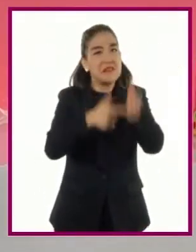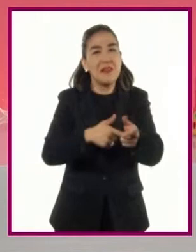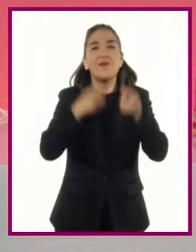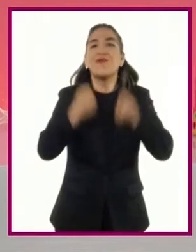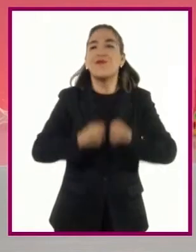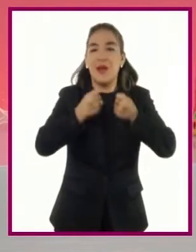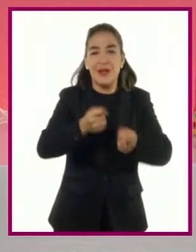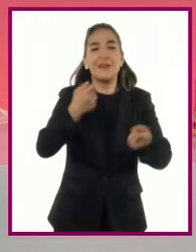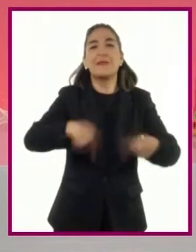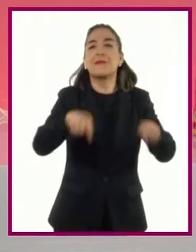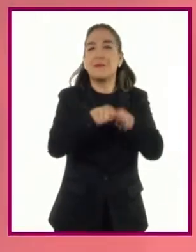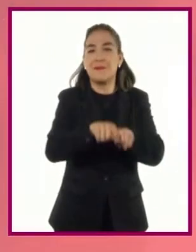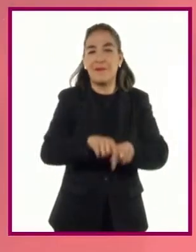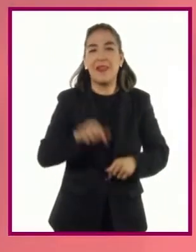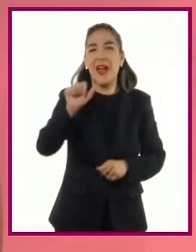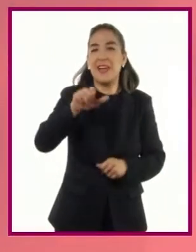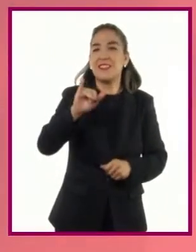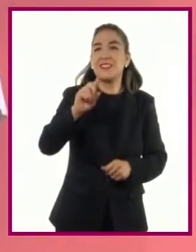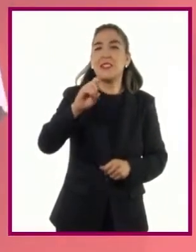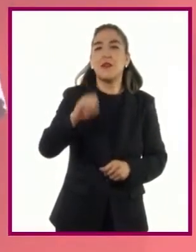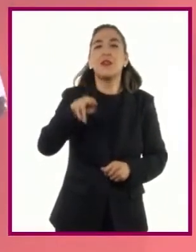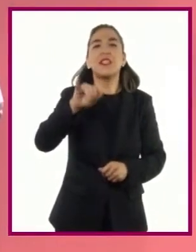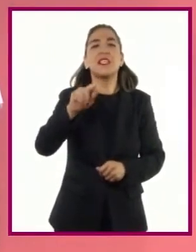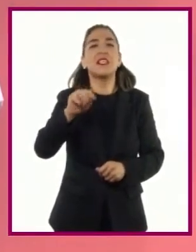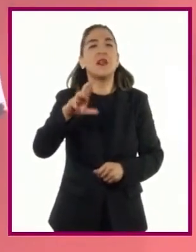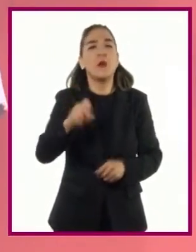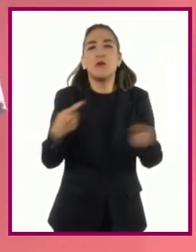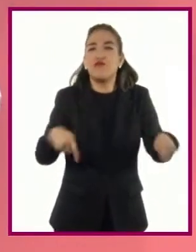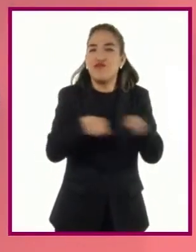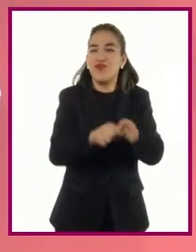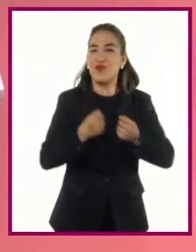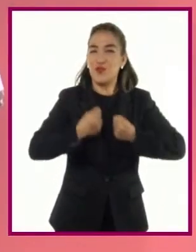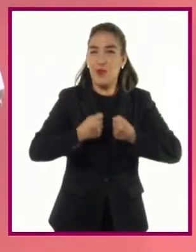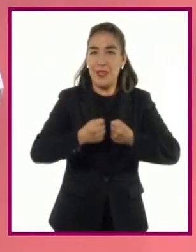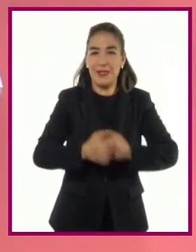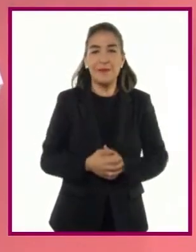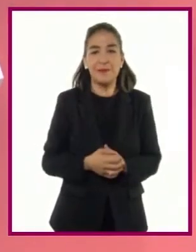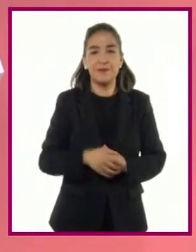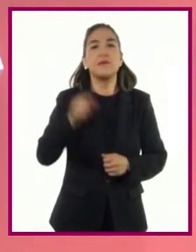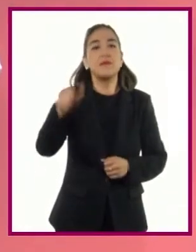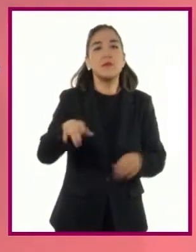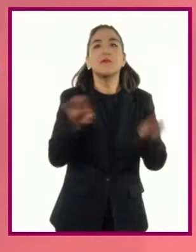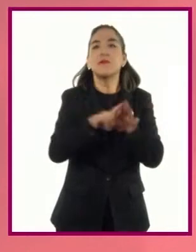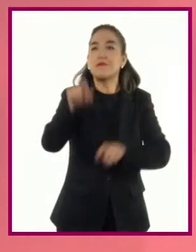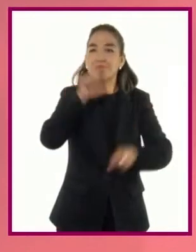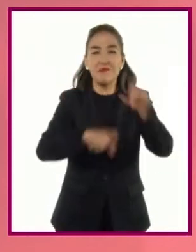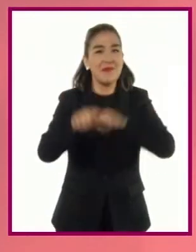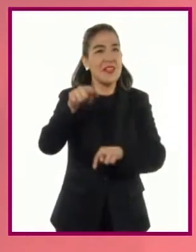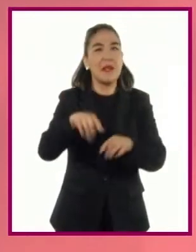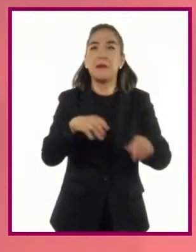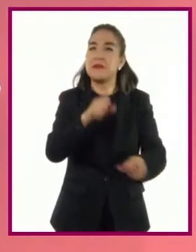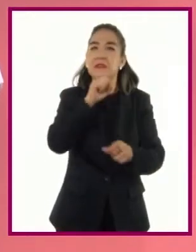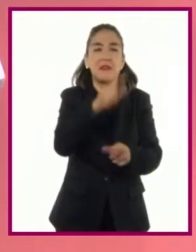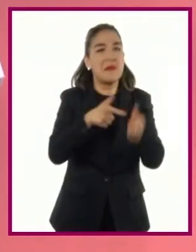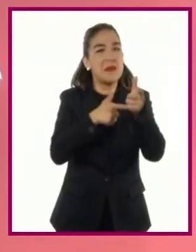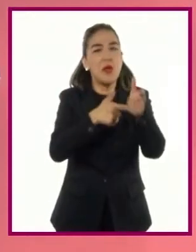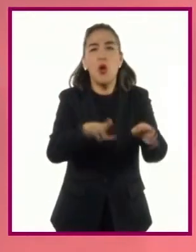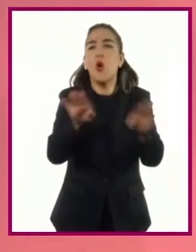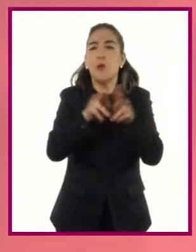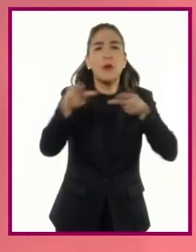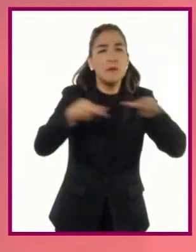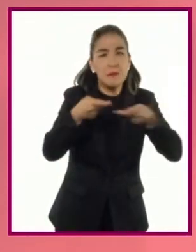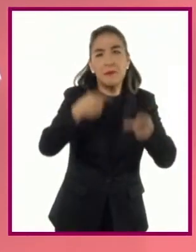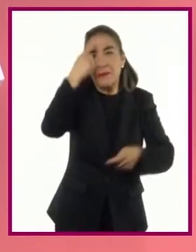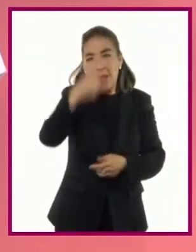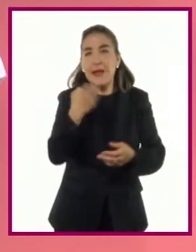nítrico concentrado. Es considerado el primer pigmento orgánico estable. La receta del proceso y elaboración